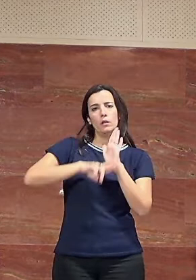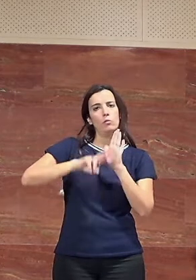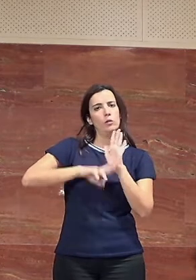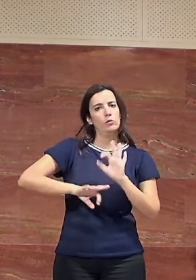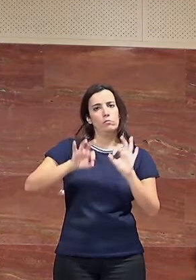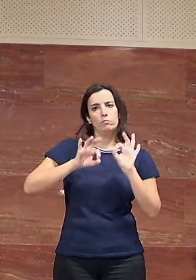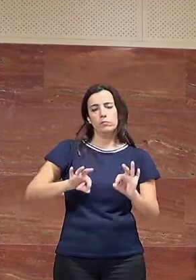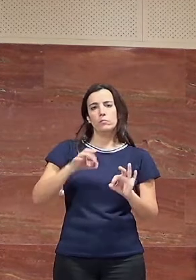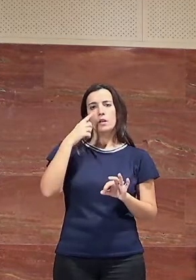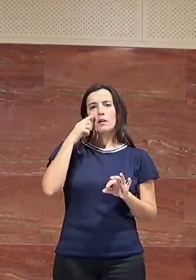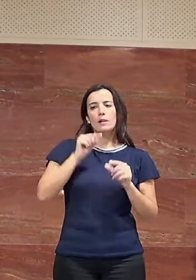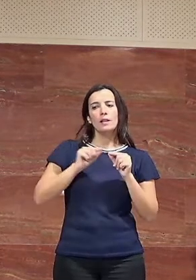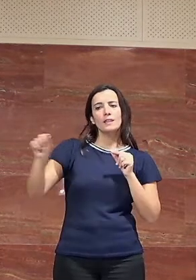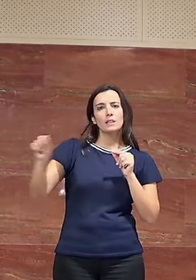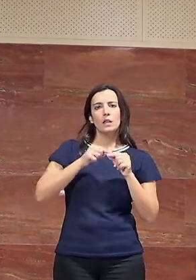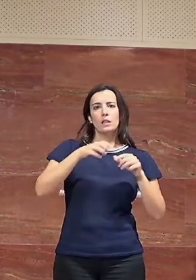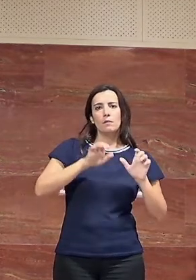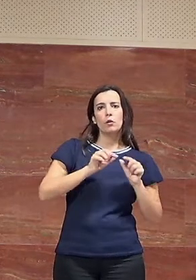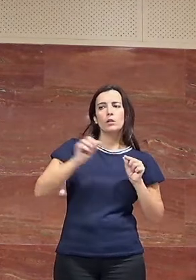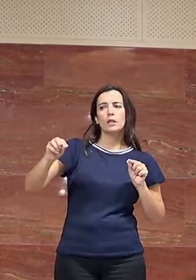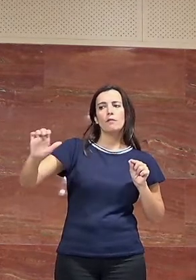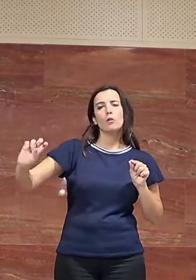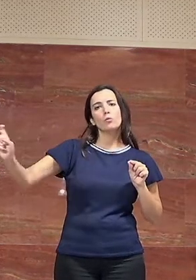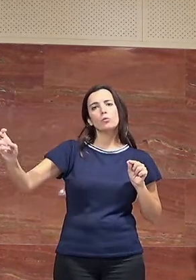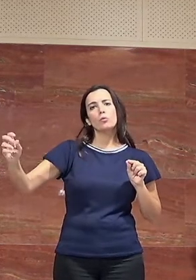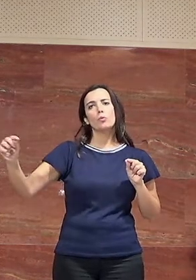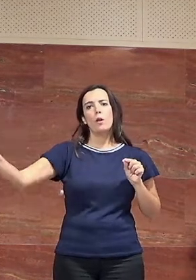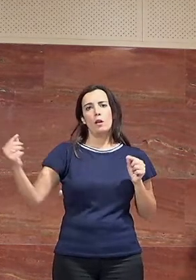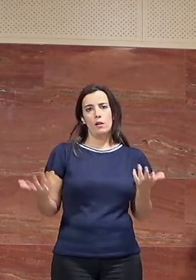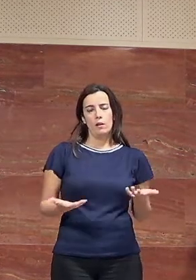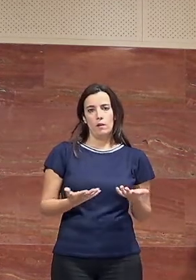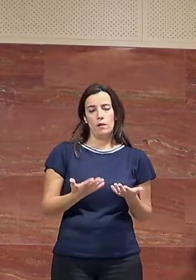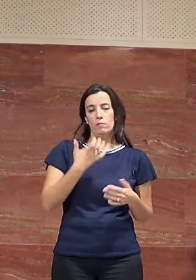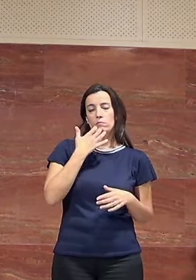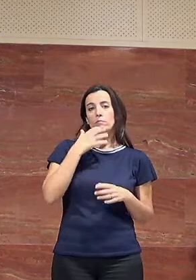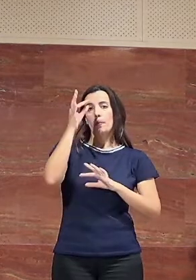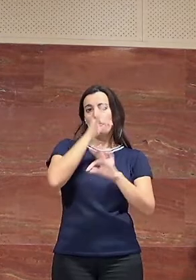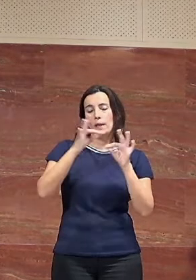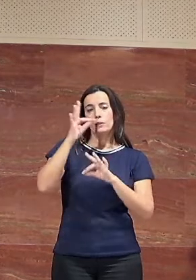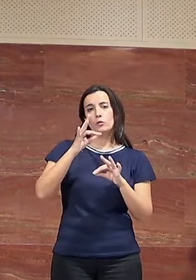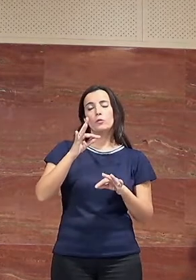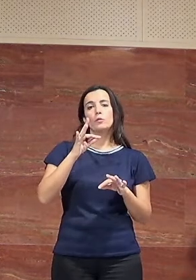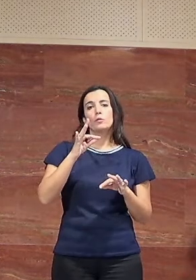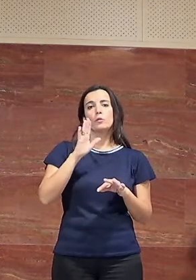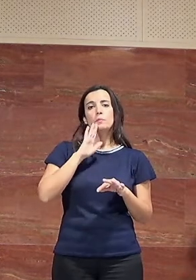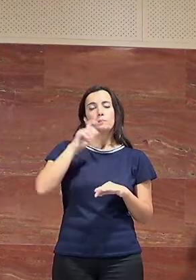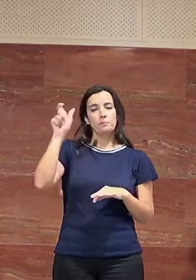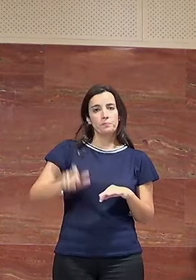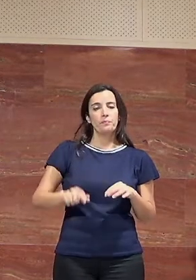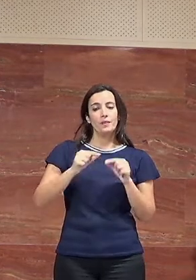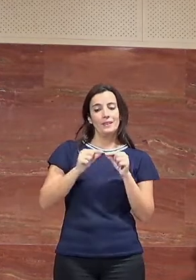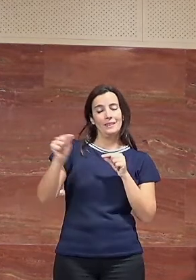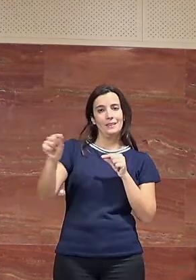estableciese cada cuánta distancia tiene que haber un banco. Y hay algunos ejemplos, como este dato que doy de Yangel, que dice que la distancia